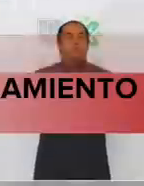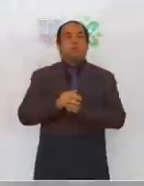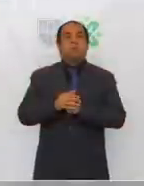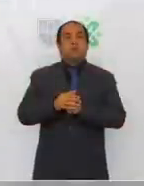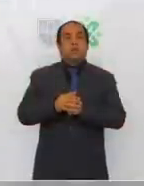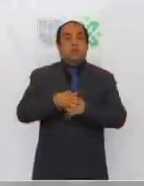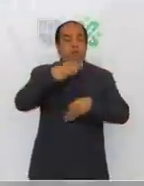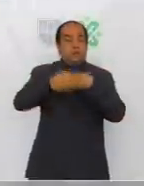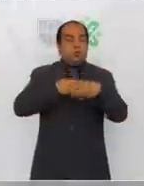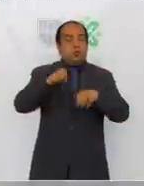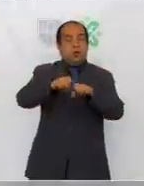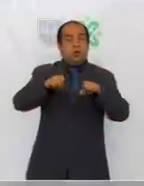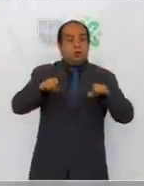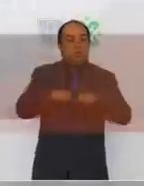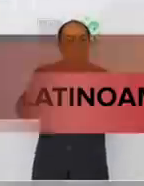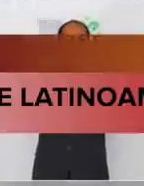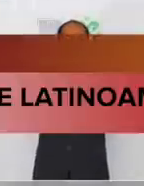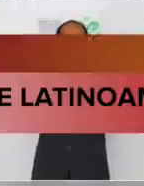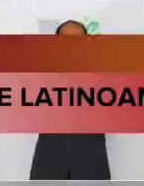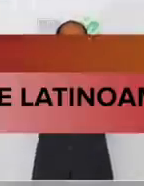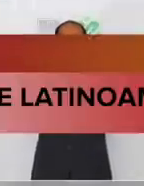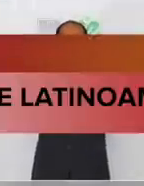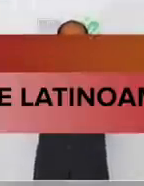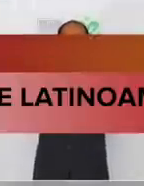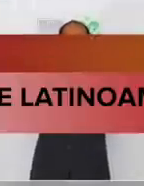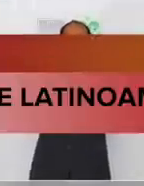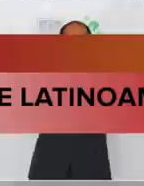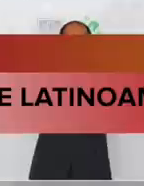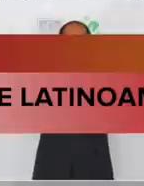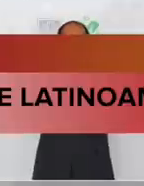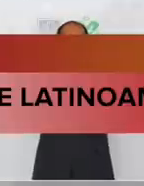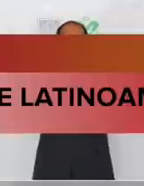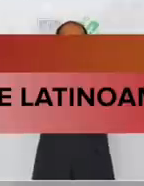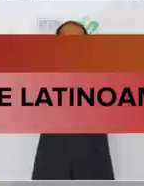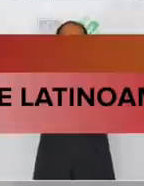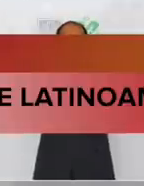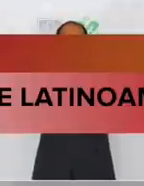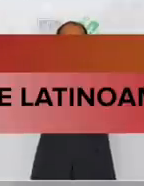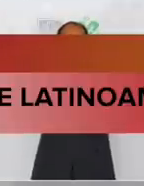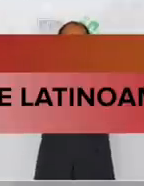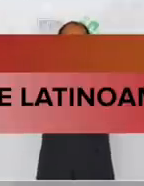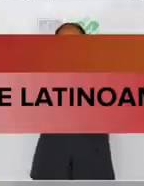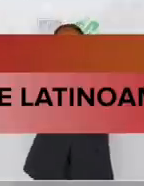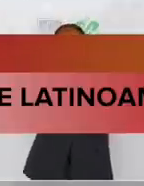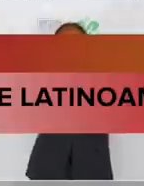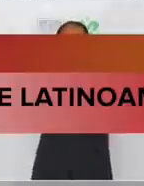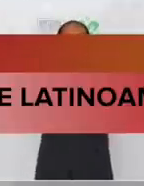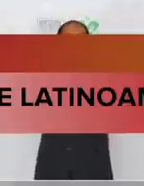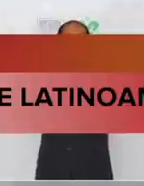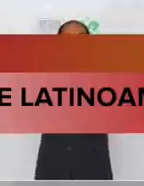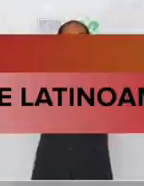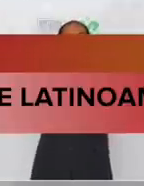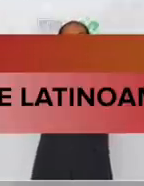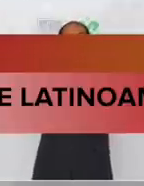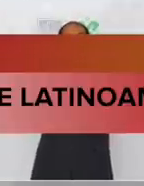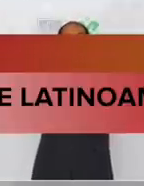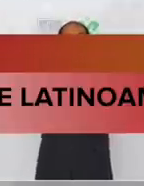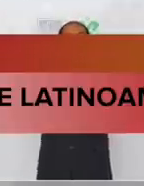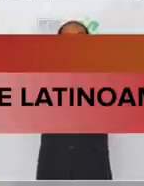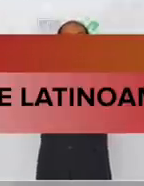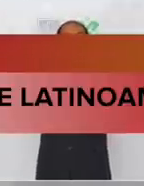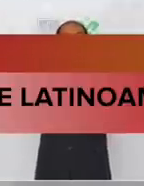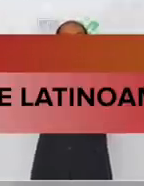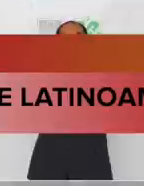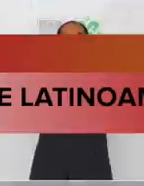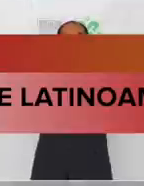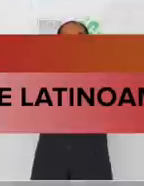el equipo de servicios urbanos, Arturo Bastidas, con la experiencia que tiene, y Ricardo Estrada, igual más de 30